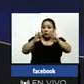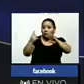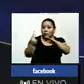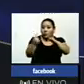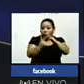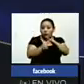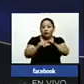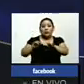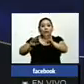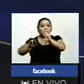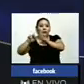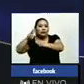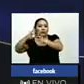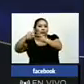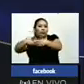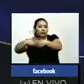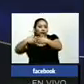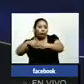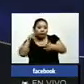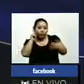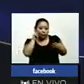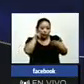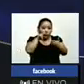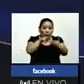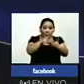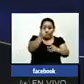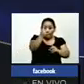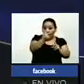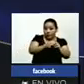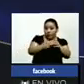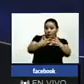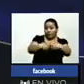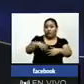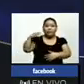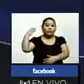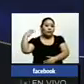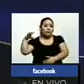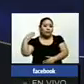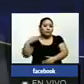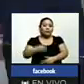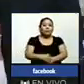13 empresas. La figura central es un empresario colombiano.